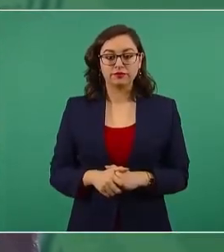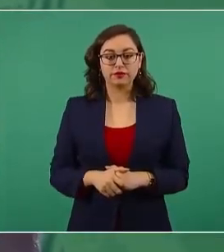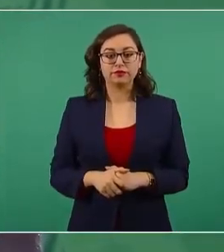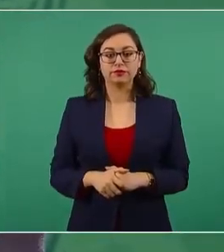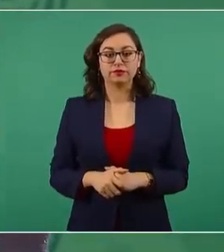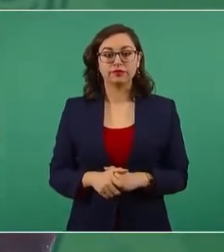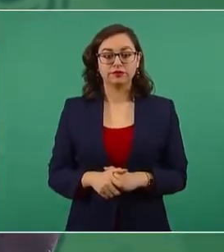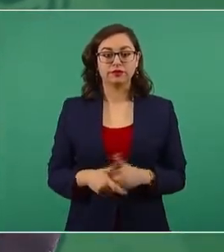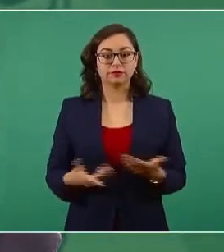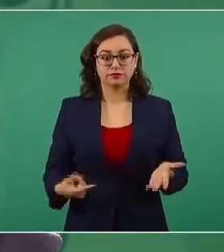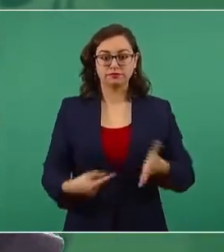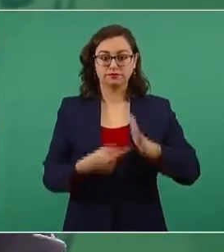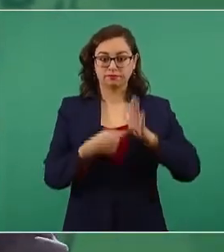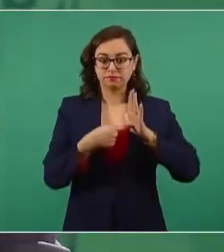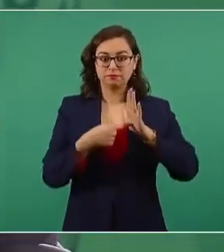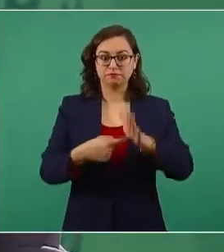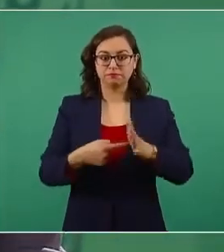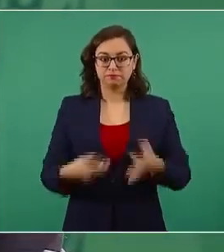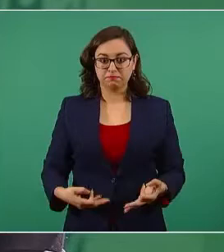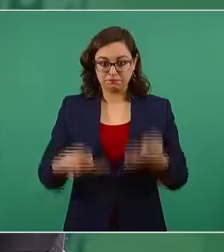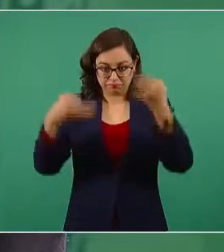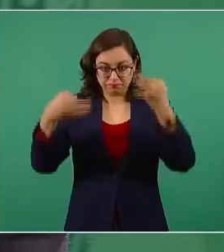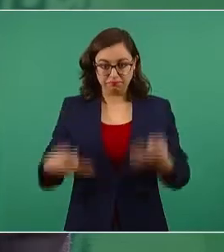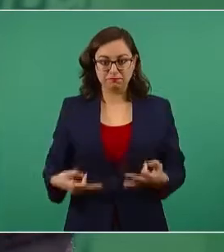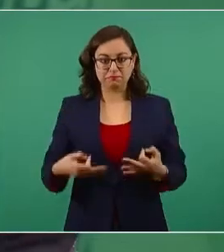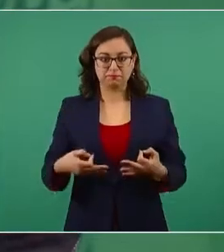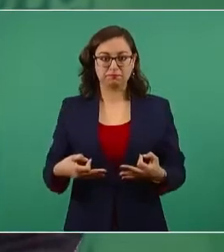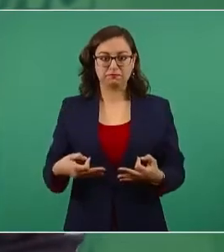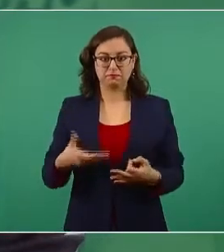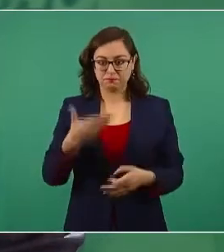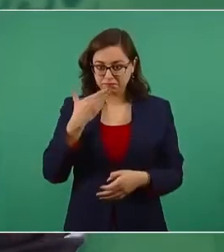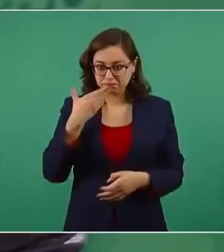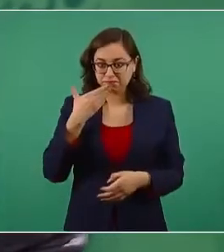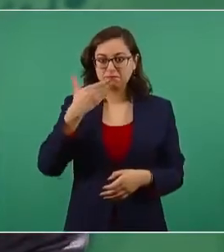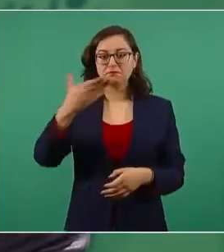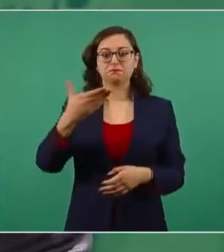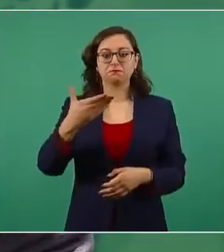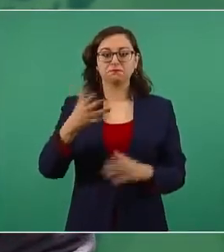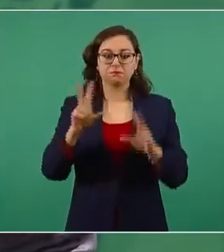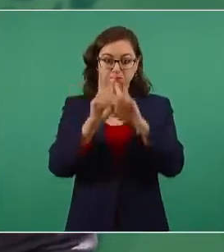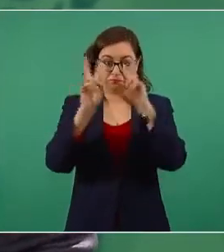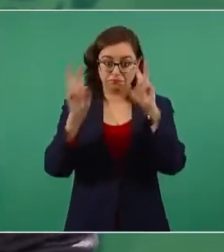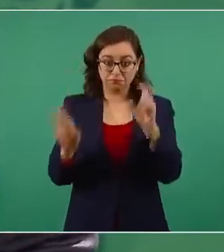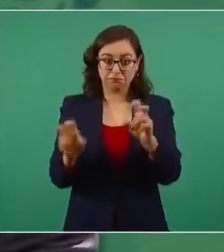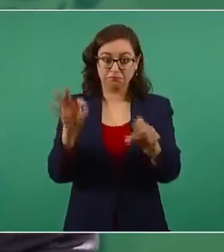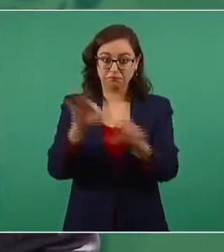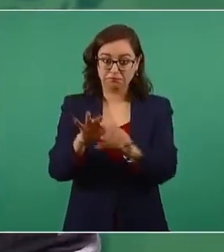que demos un ejemplo los mexicanos también en este terreno